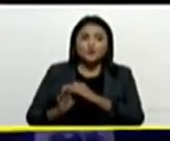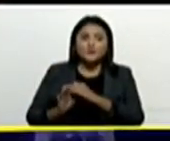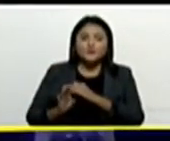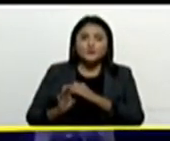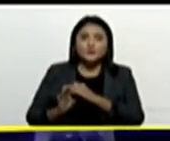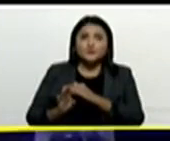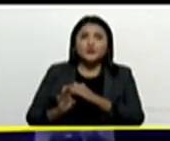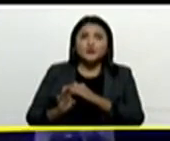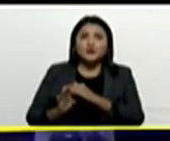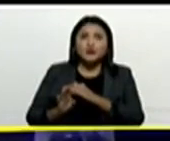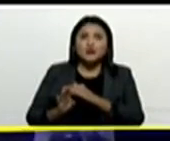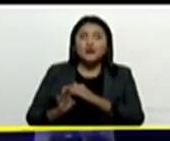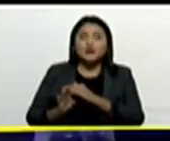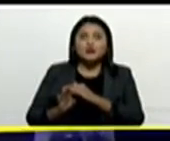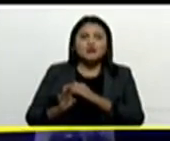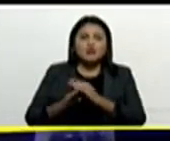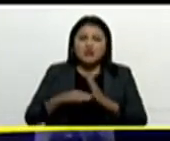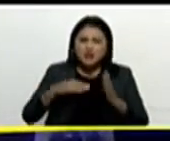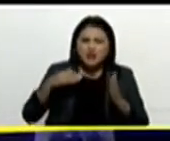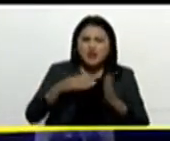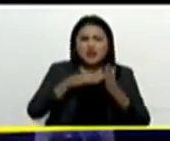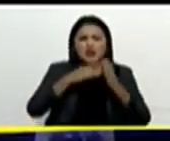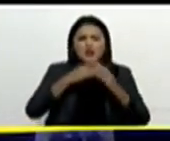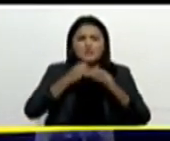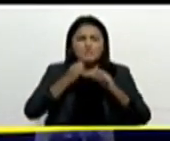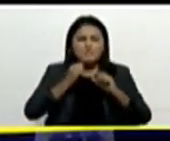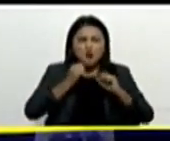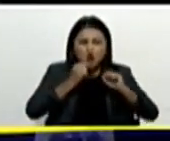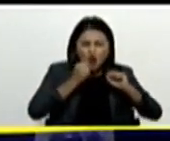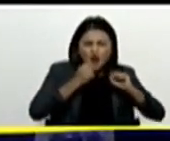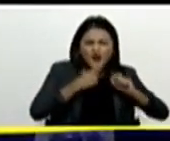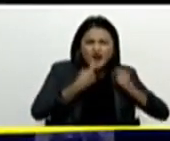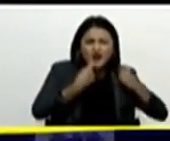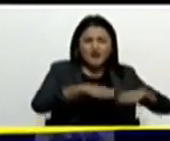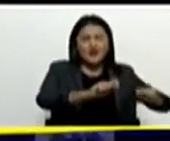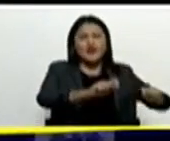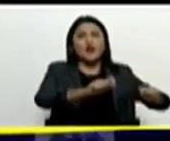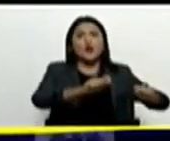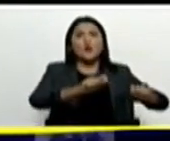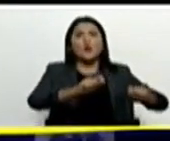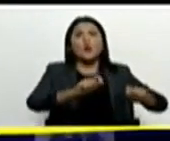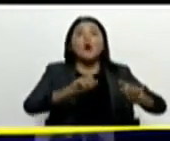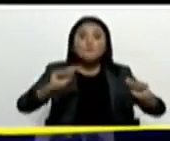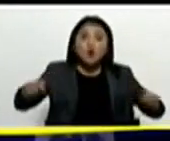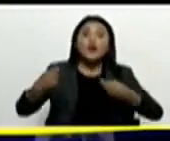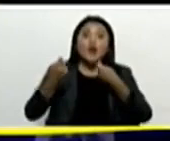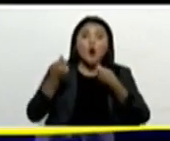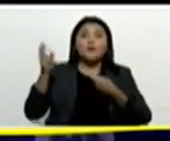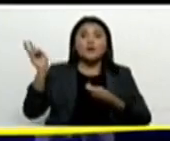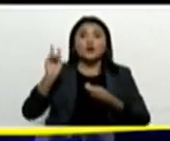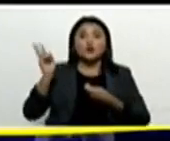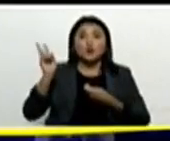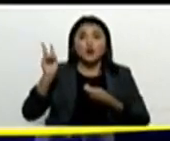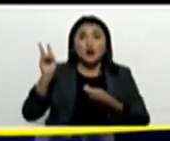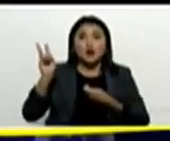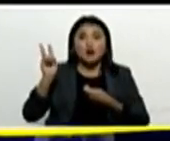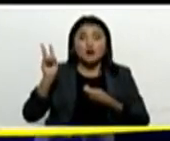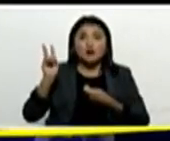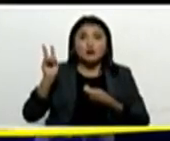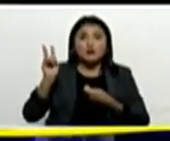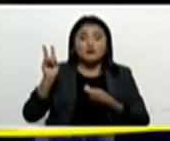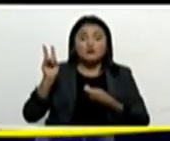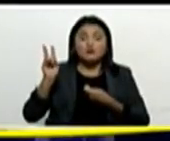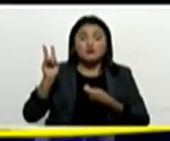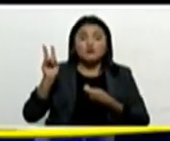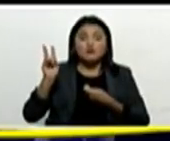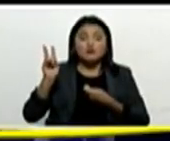infames genocidios, bloqueo a la República Bolivariana de Venezuela, a